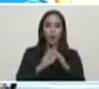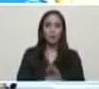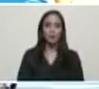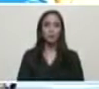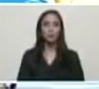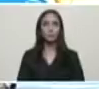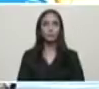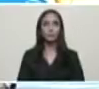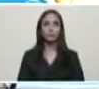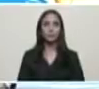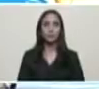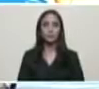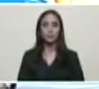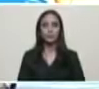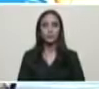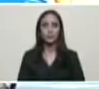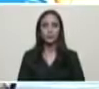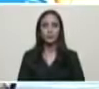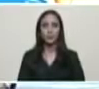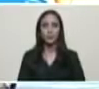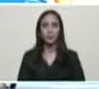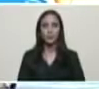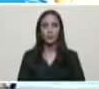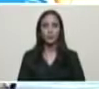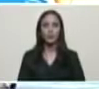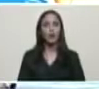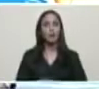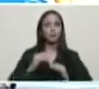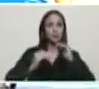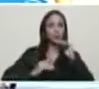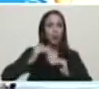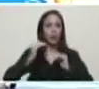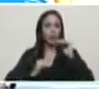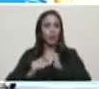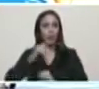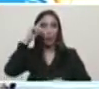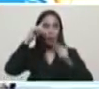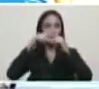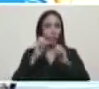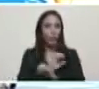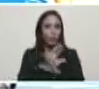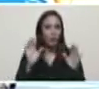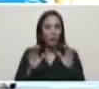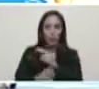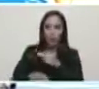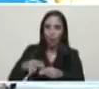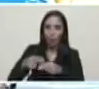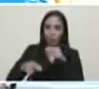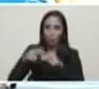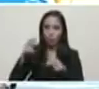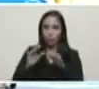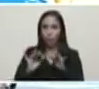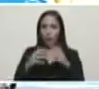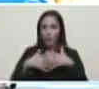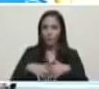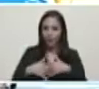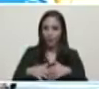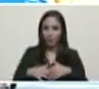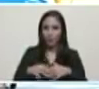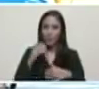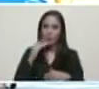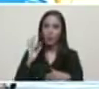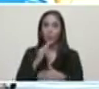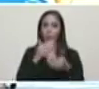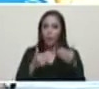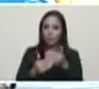este concepto tenemos que buscar un punto óptimo de equilibrio entre la construcción industrial de la vivienda para poder